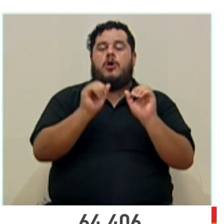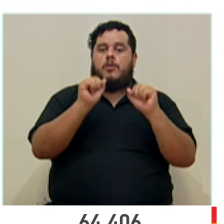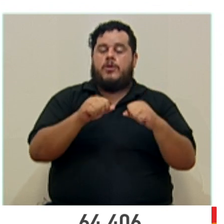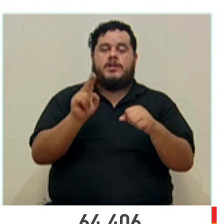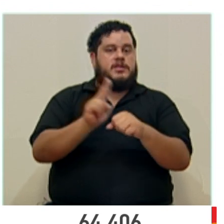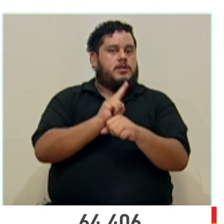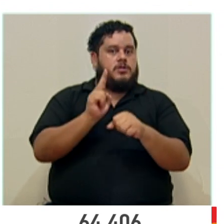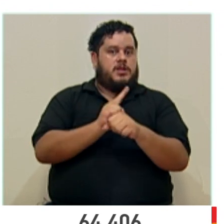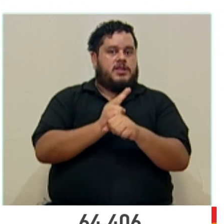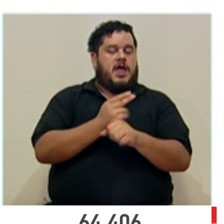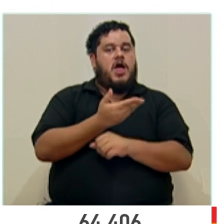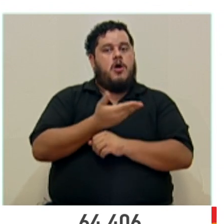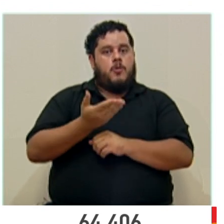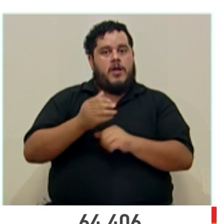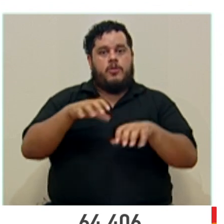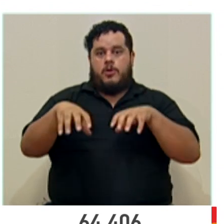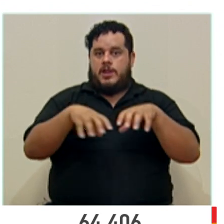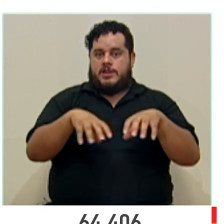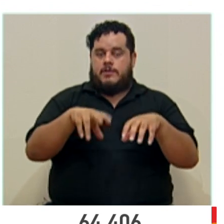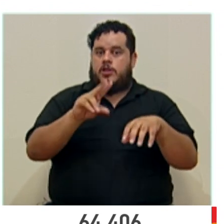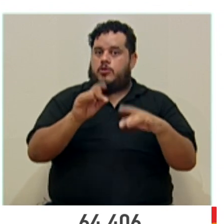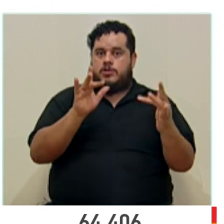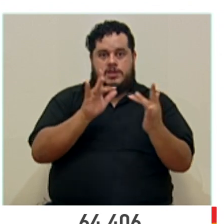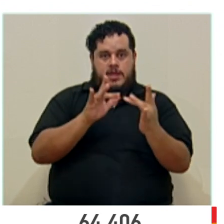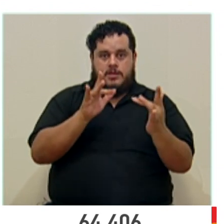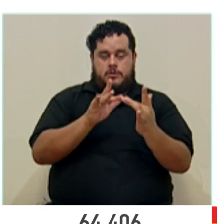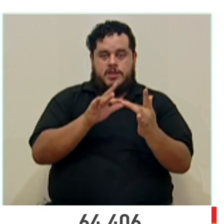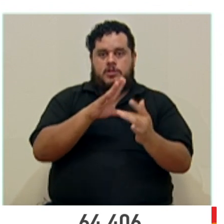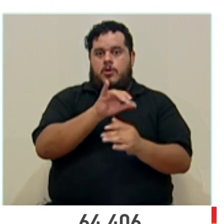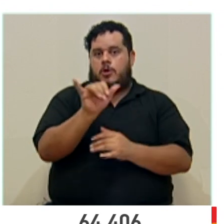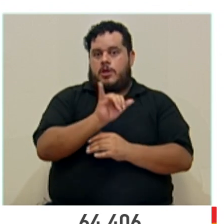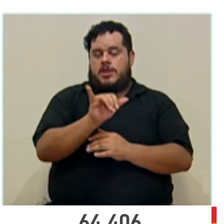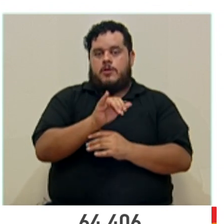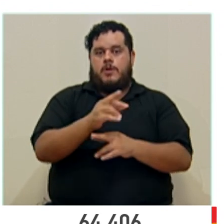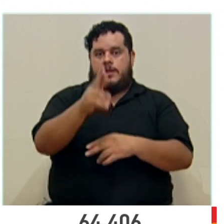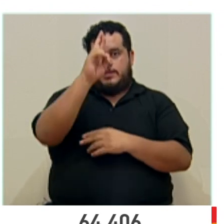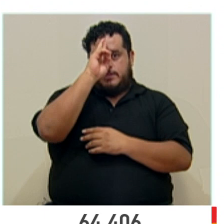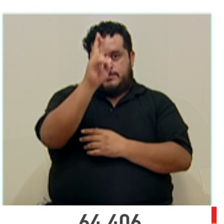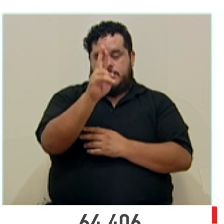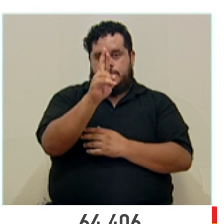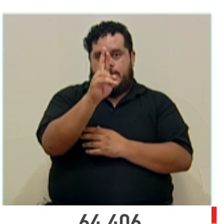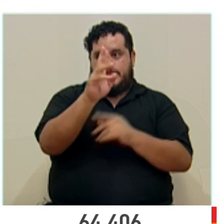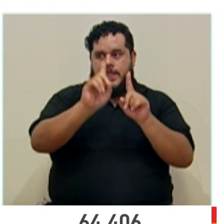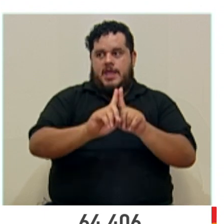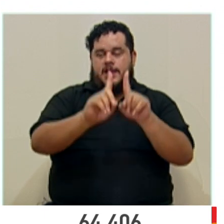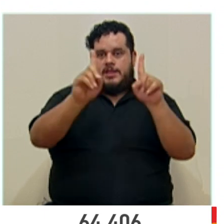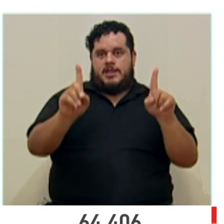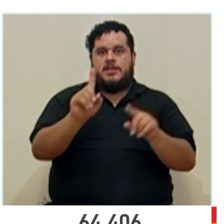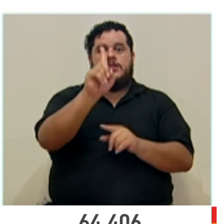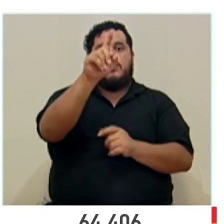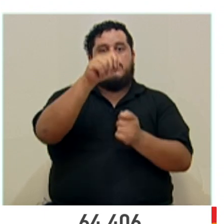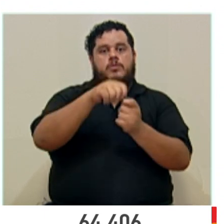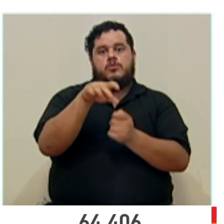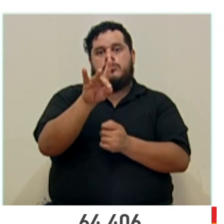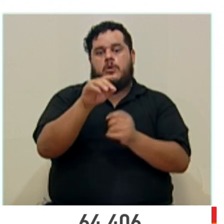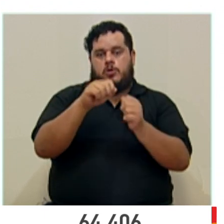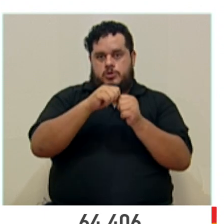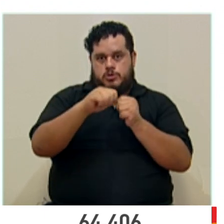utilizados siempre y cuando la actividad no sea de contacto y además pues se respete la distancia de 1.8